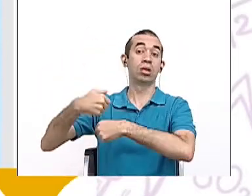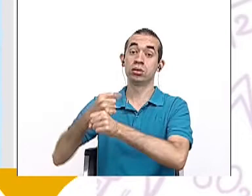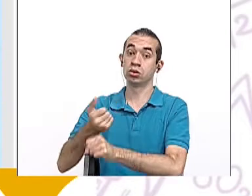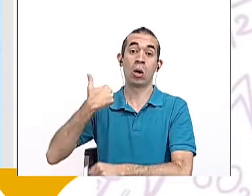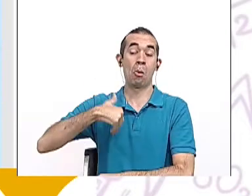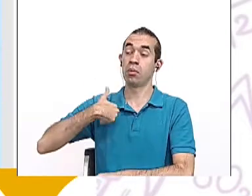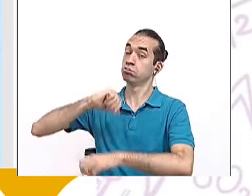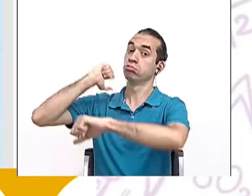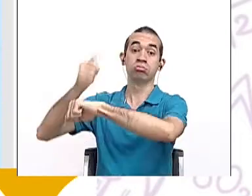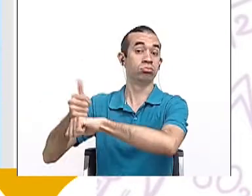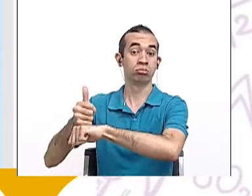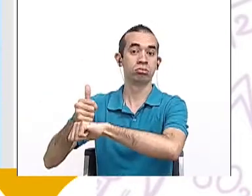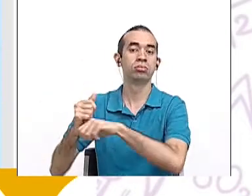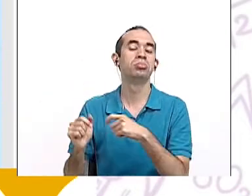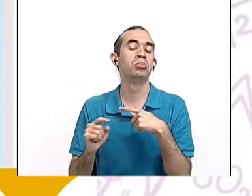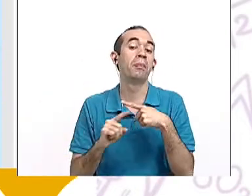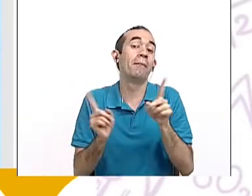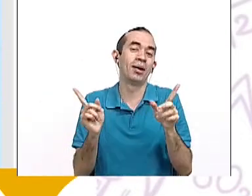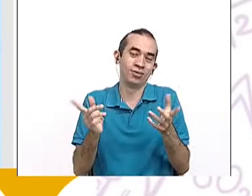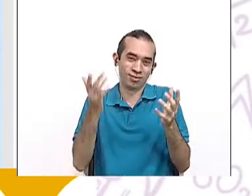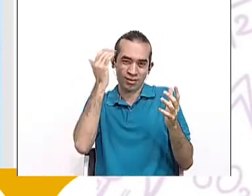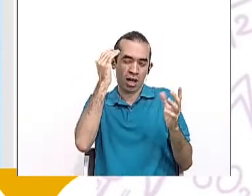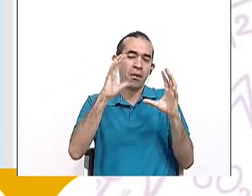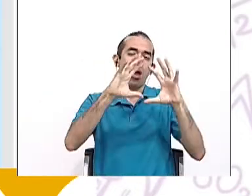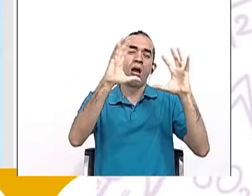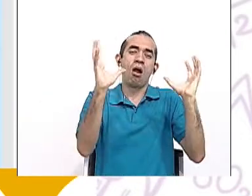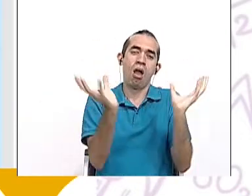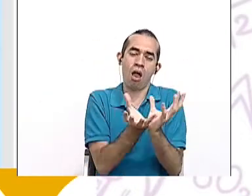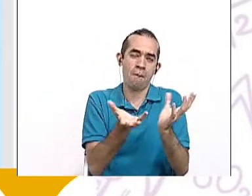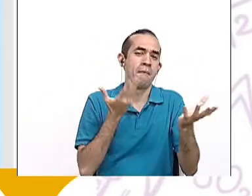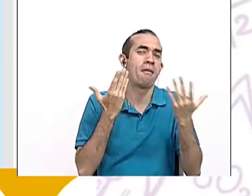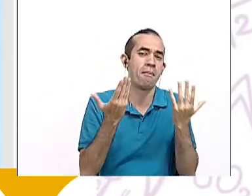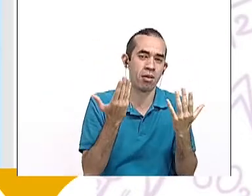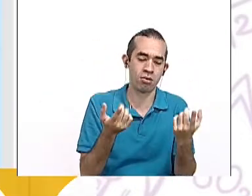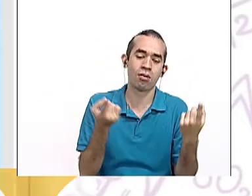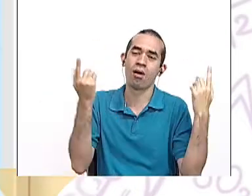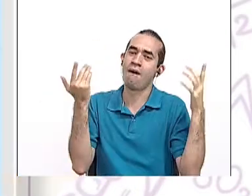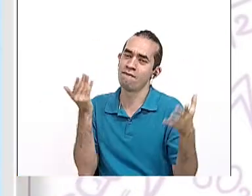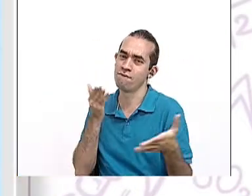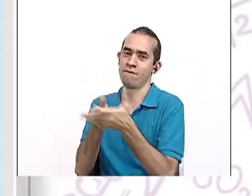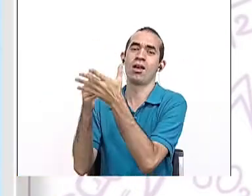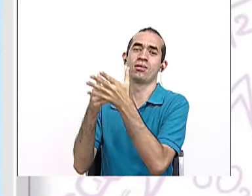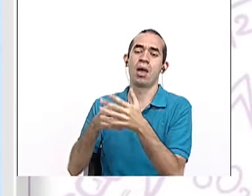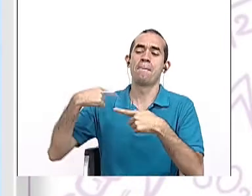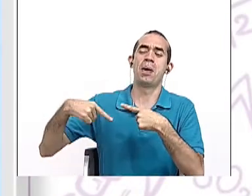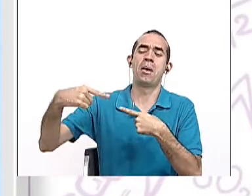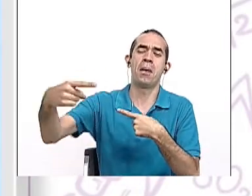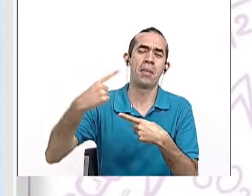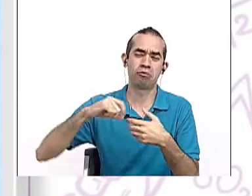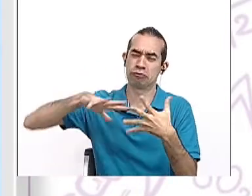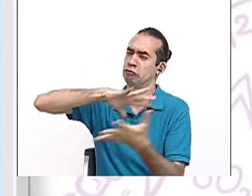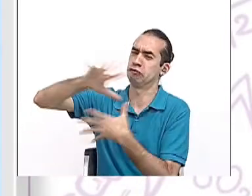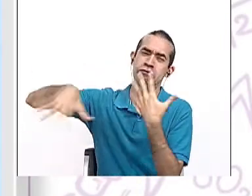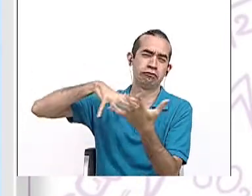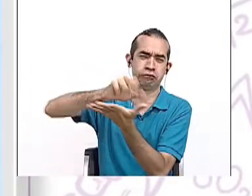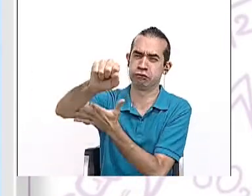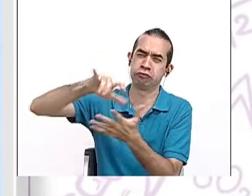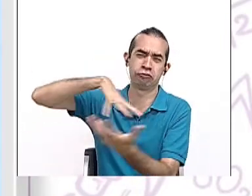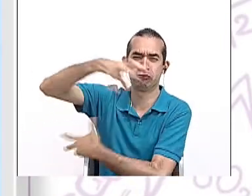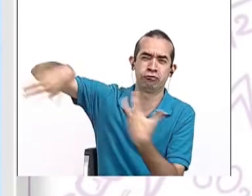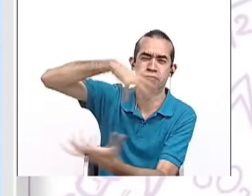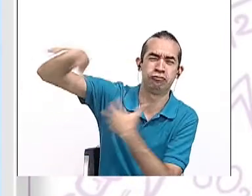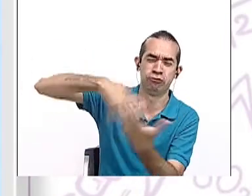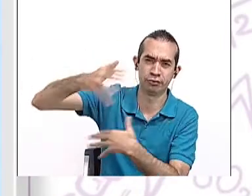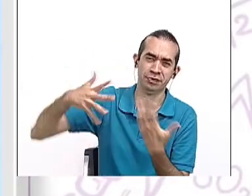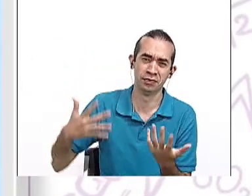es innegable que el cambio climático tiene un efecto en la frecuencia y poder destructivo de estos fenómenos. Ya no hay duda de